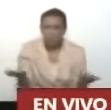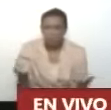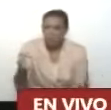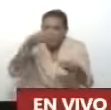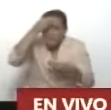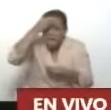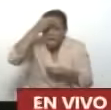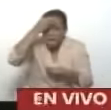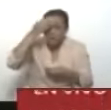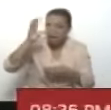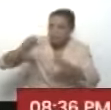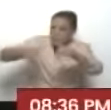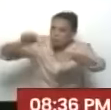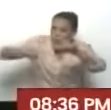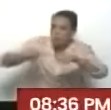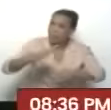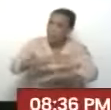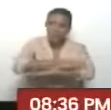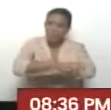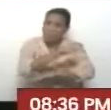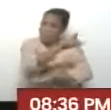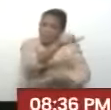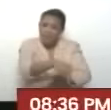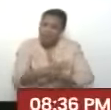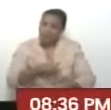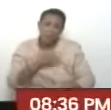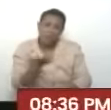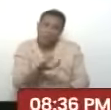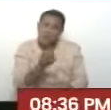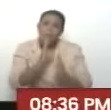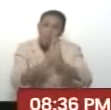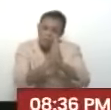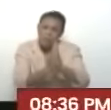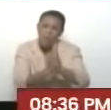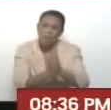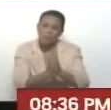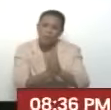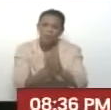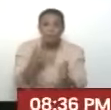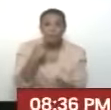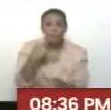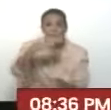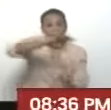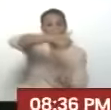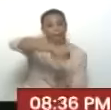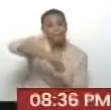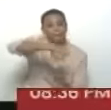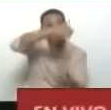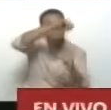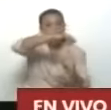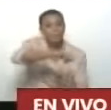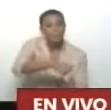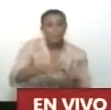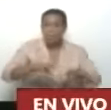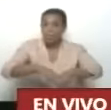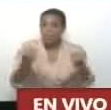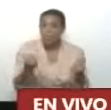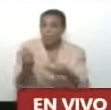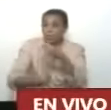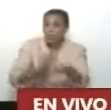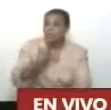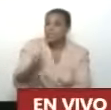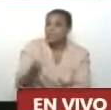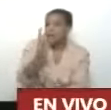El país no quiere el tipo de confrontación que tú quieres, Capriles. Y después te utilizan para destruir lo que tú